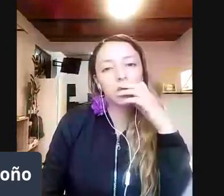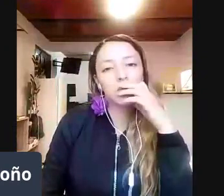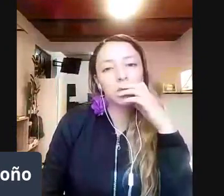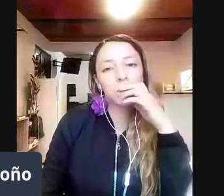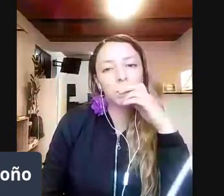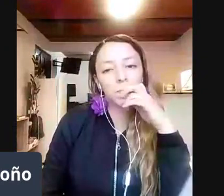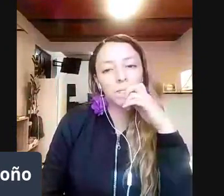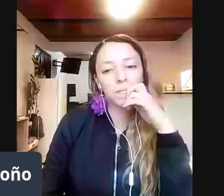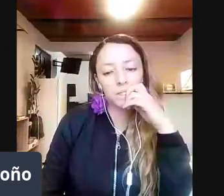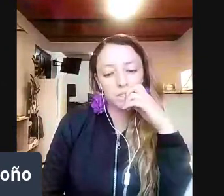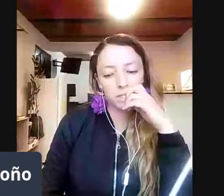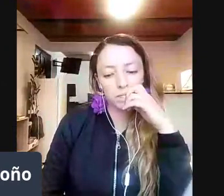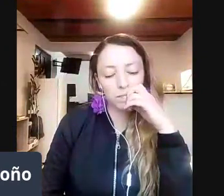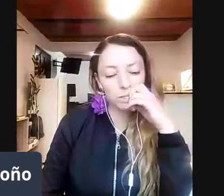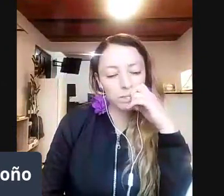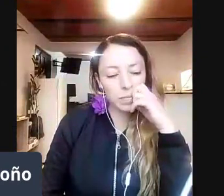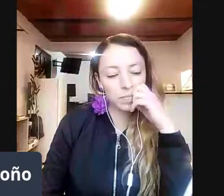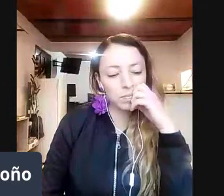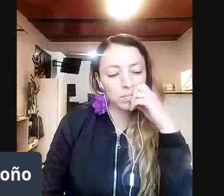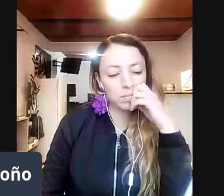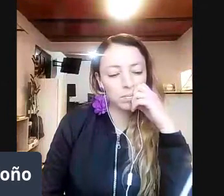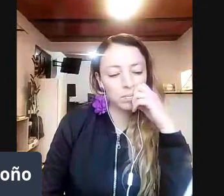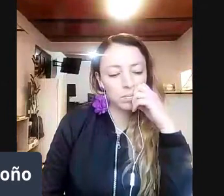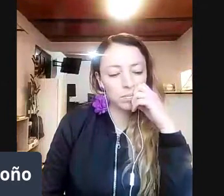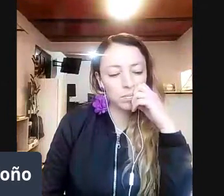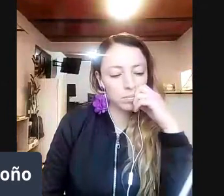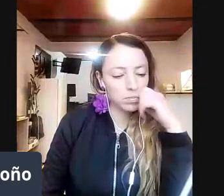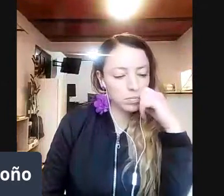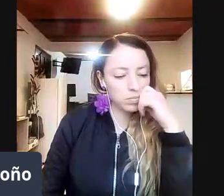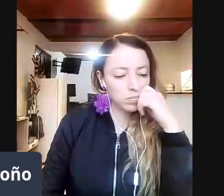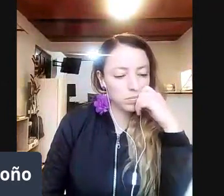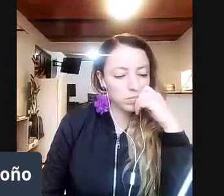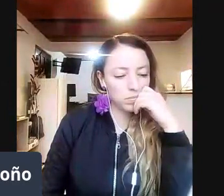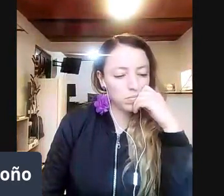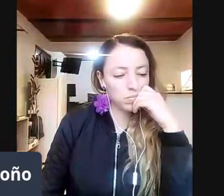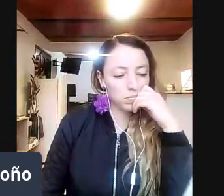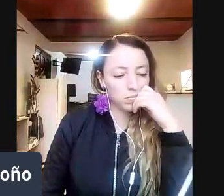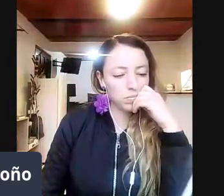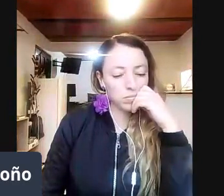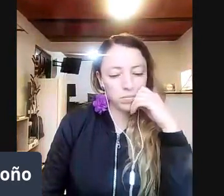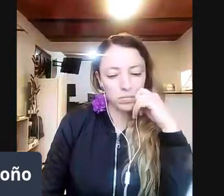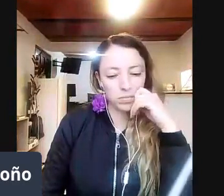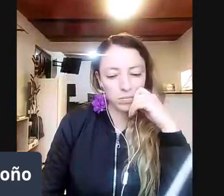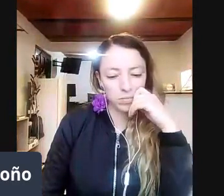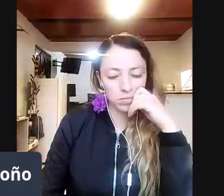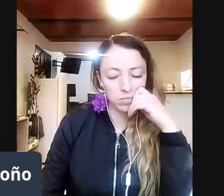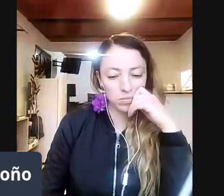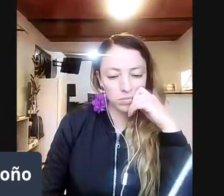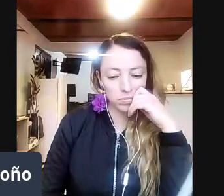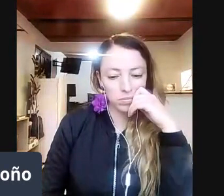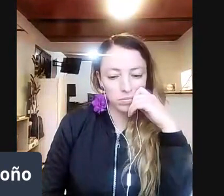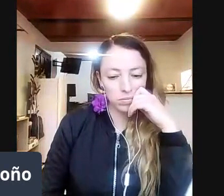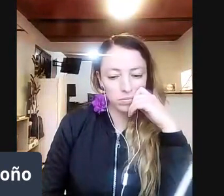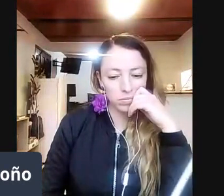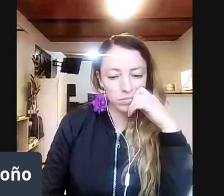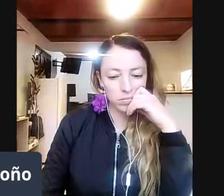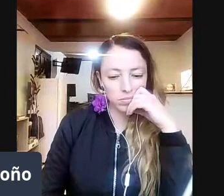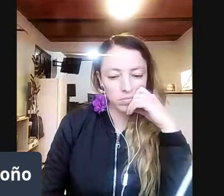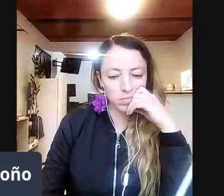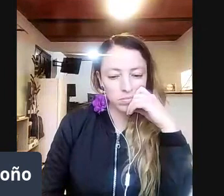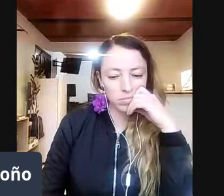mundo como un alma en pena buscando trabajo como en volador y a quien va a